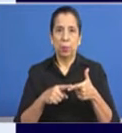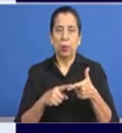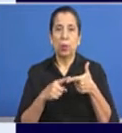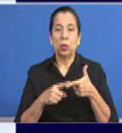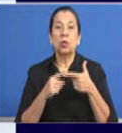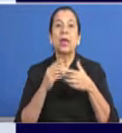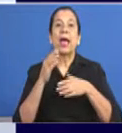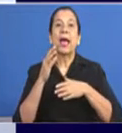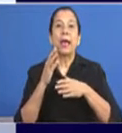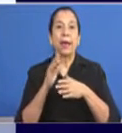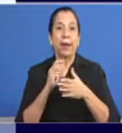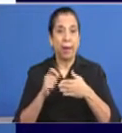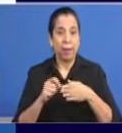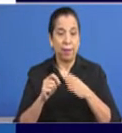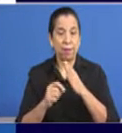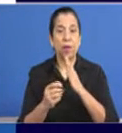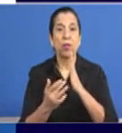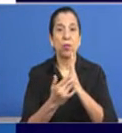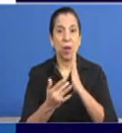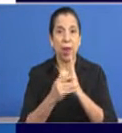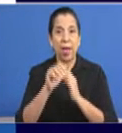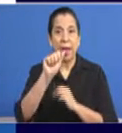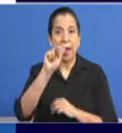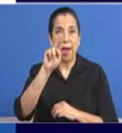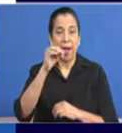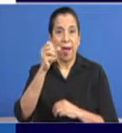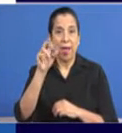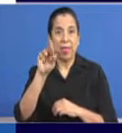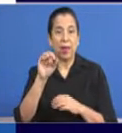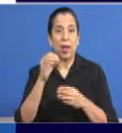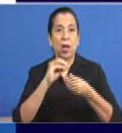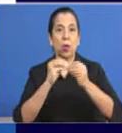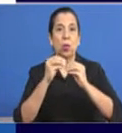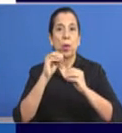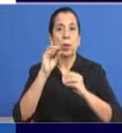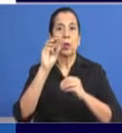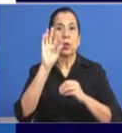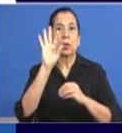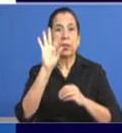Andrea mediante la línea de WhatsApp al